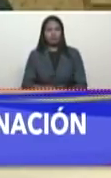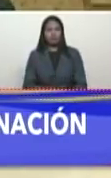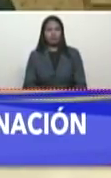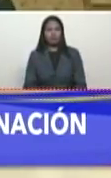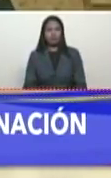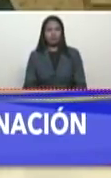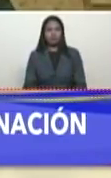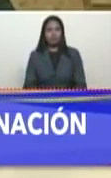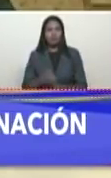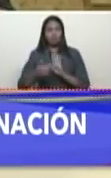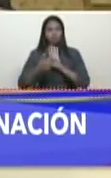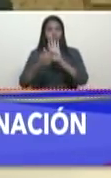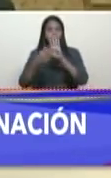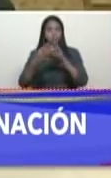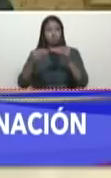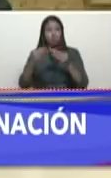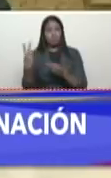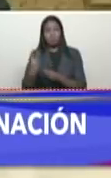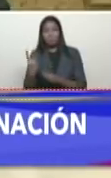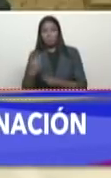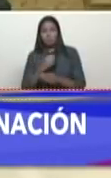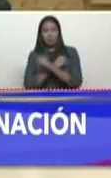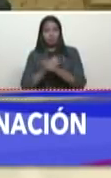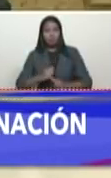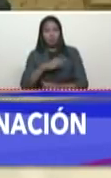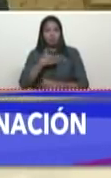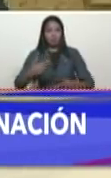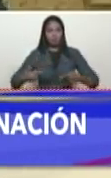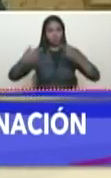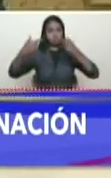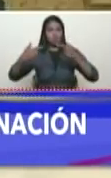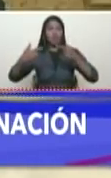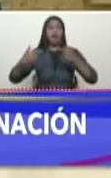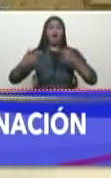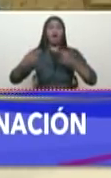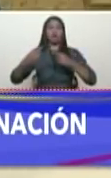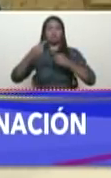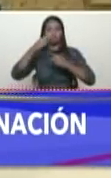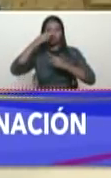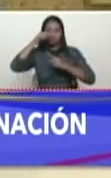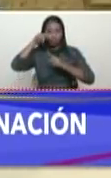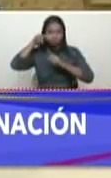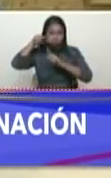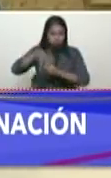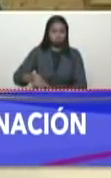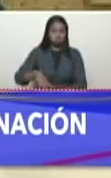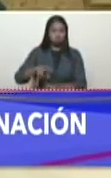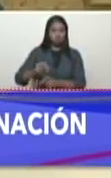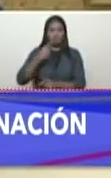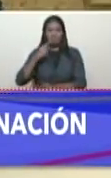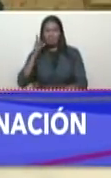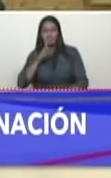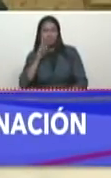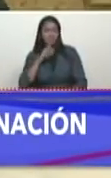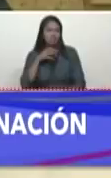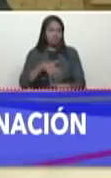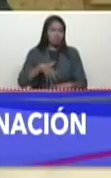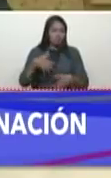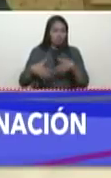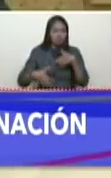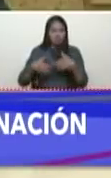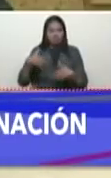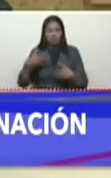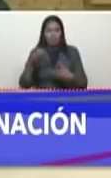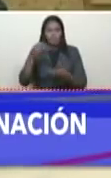dividir lo de enfrentar entre sí de la fuerza armada desmoralizar la llenarla de mentiras de intriga